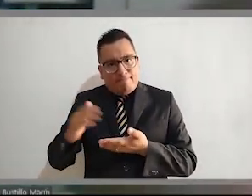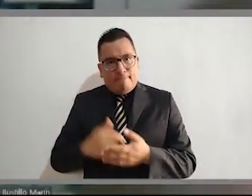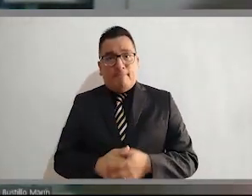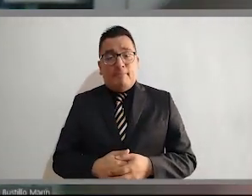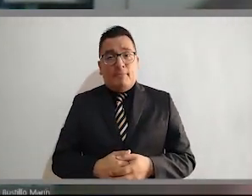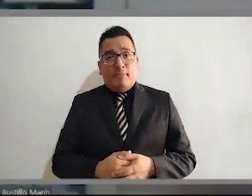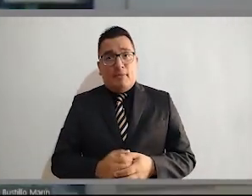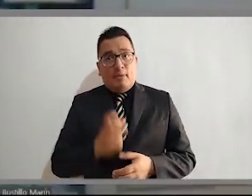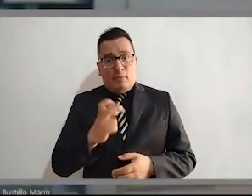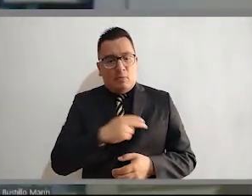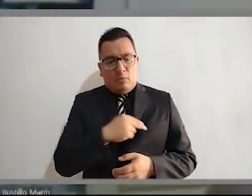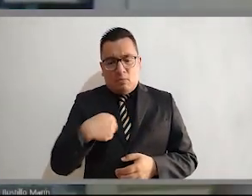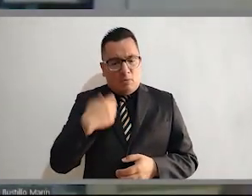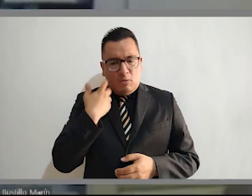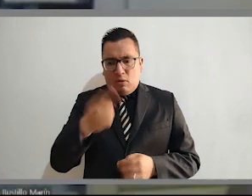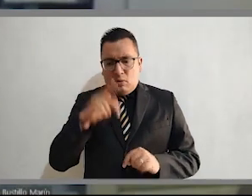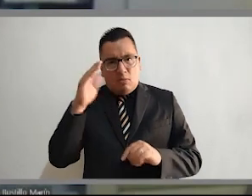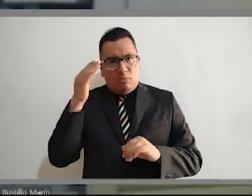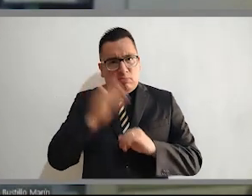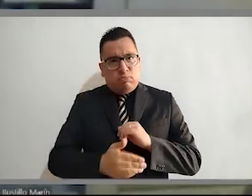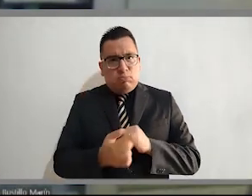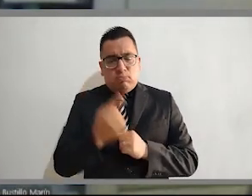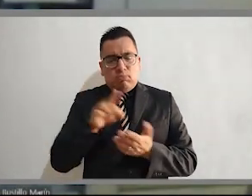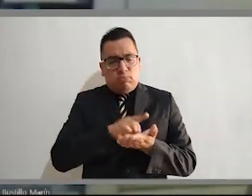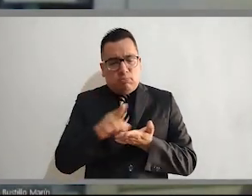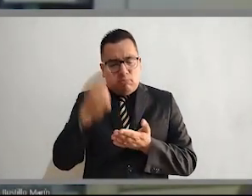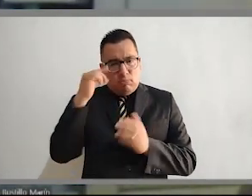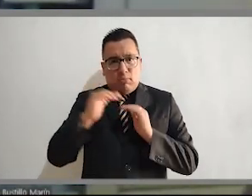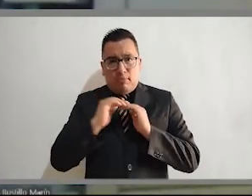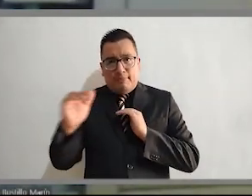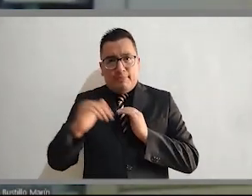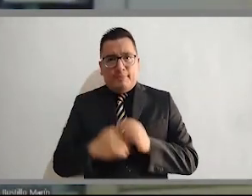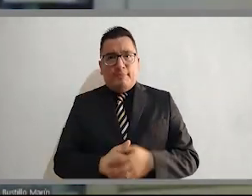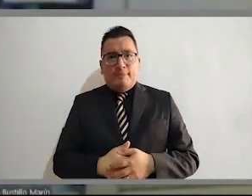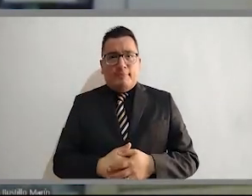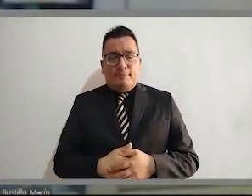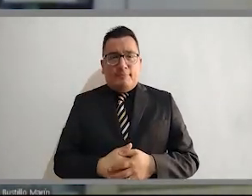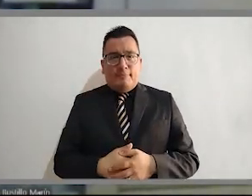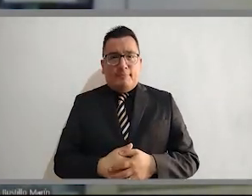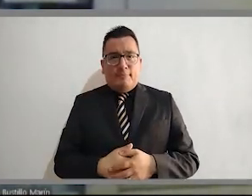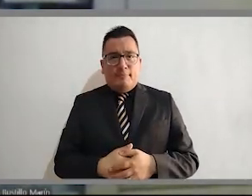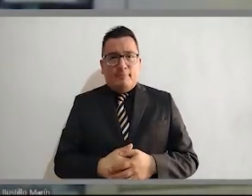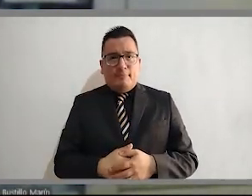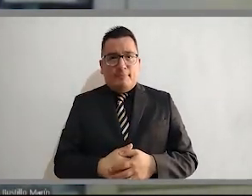es resarcir eso, ¿con qué? Con el derecho a la igualdad, el principio